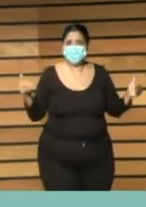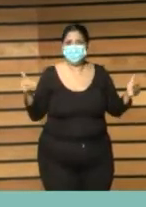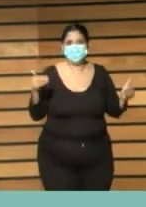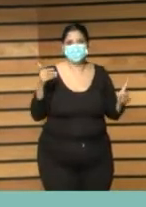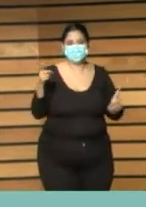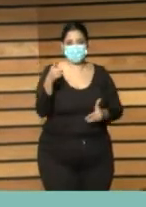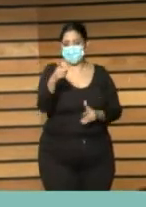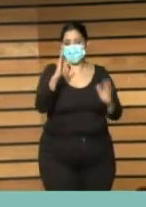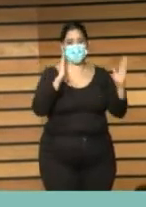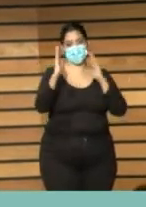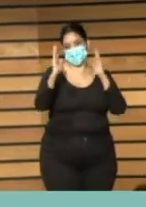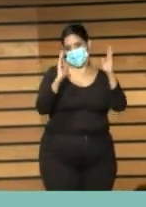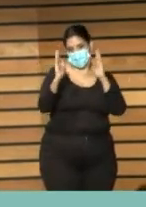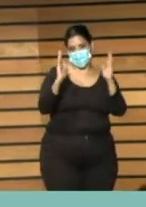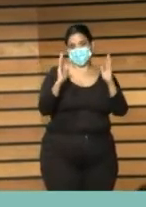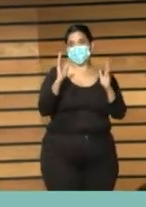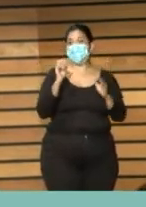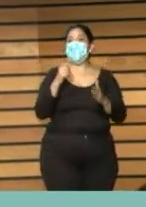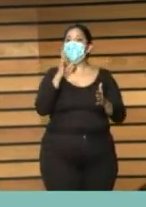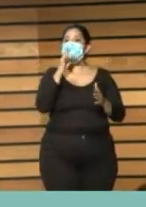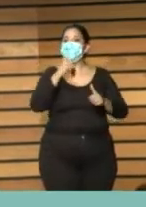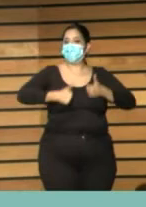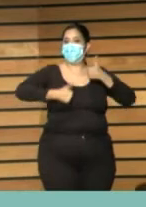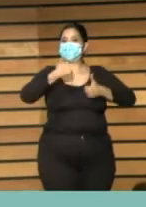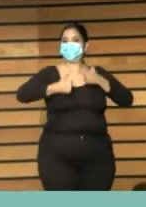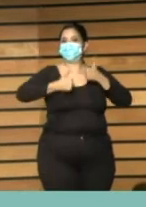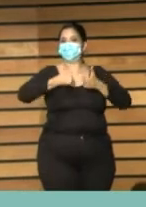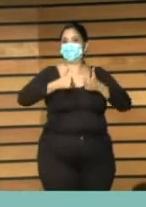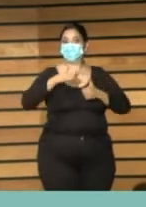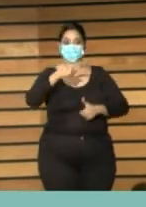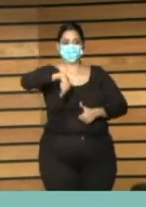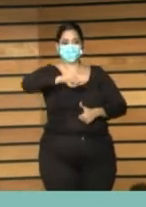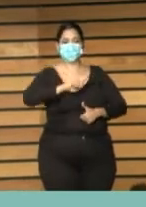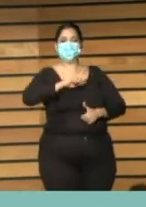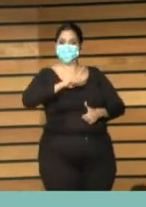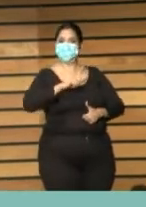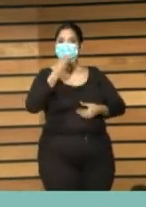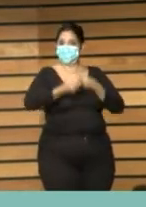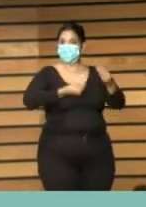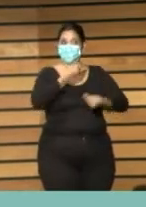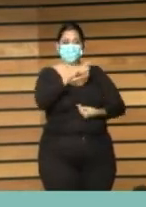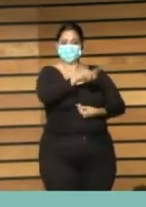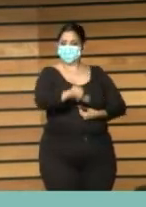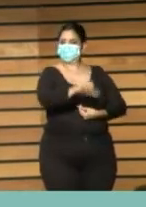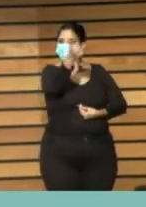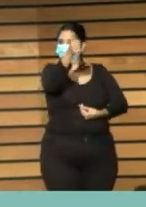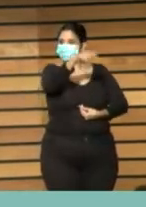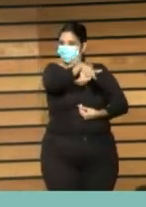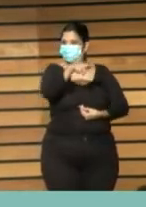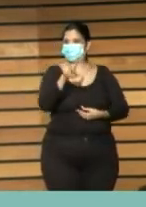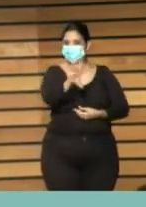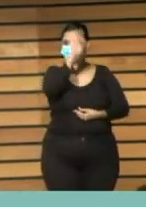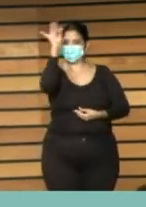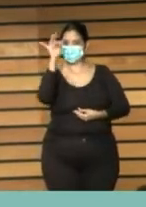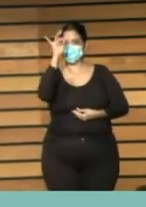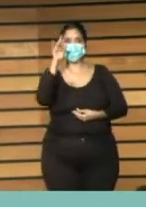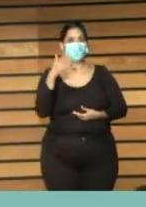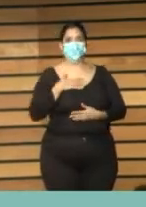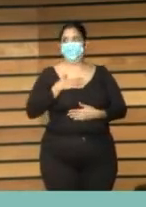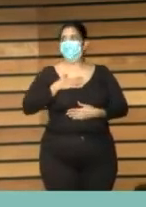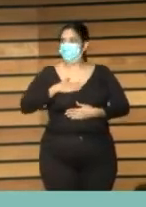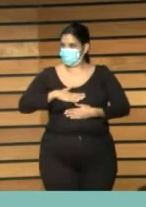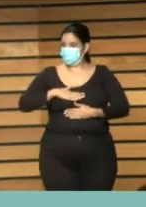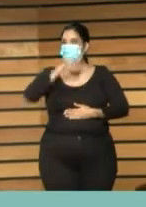de manera temporal, ha aprobado una oposición que acabamos de celebrar, y me produce especial emoción que alguien tan nuevo tenga un premio de